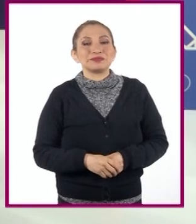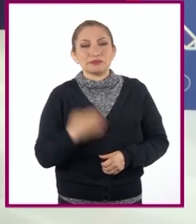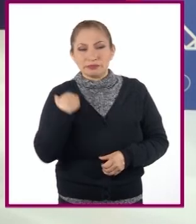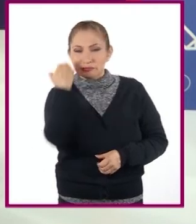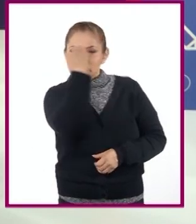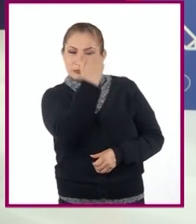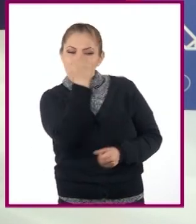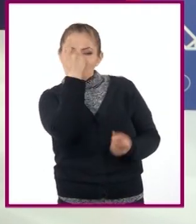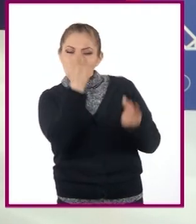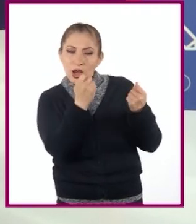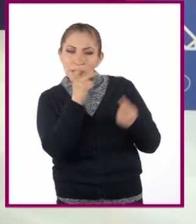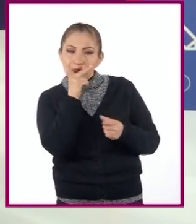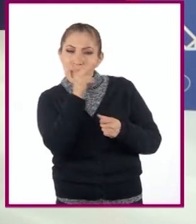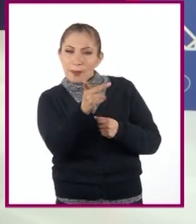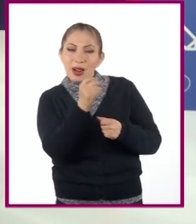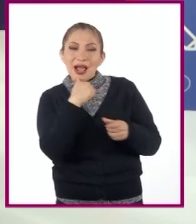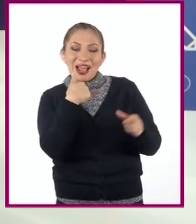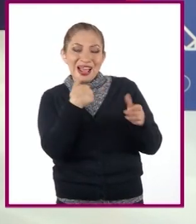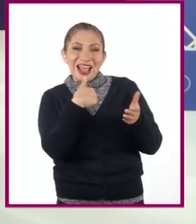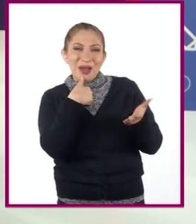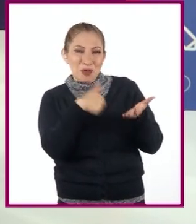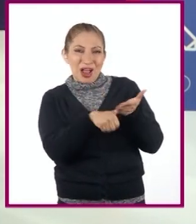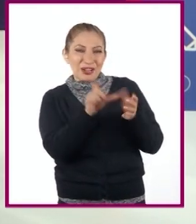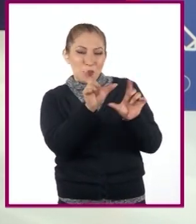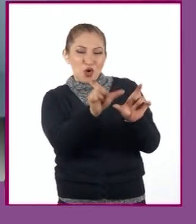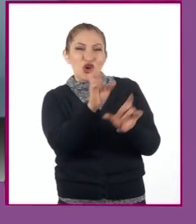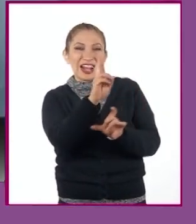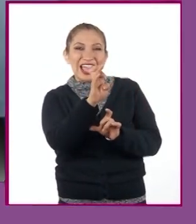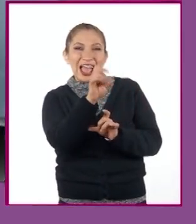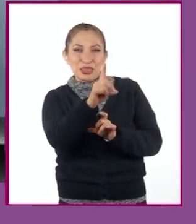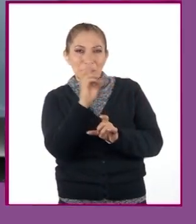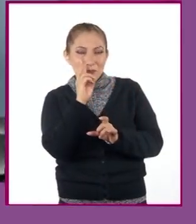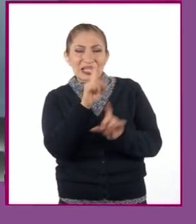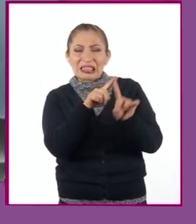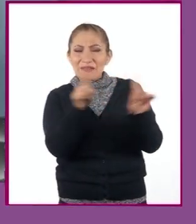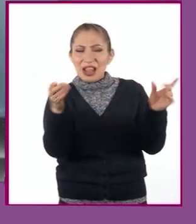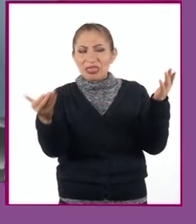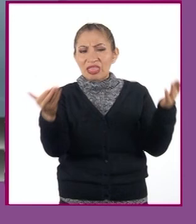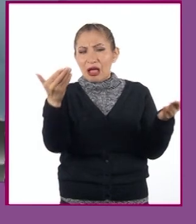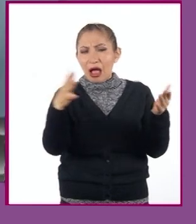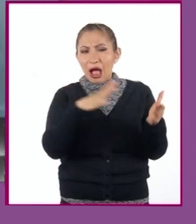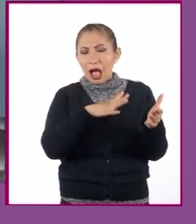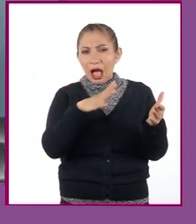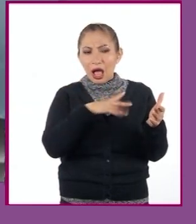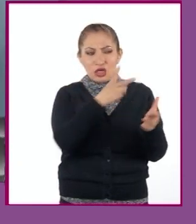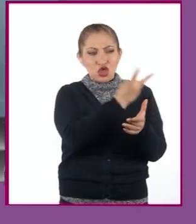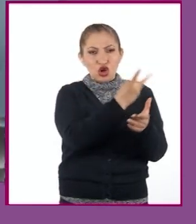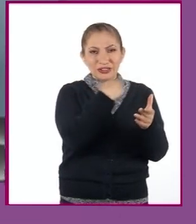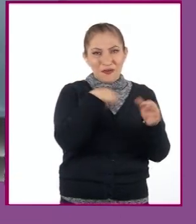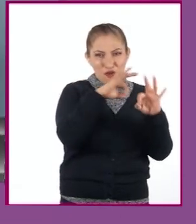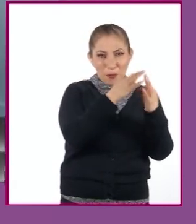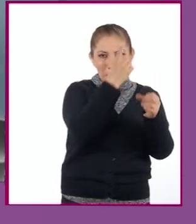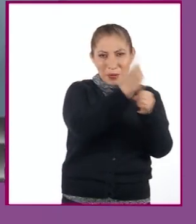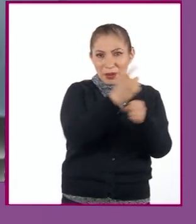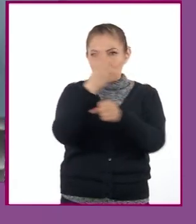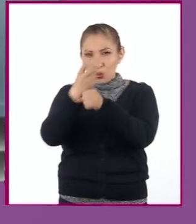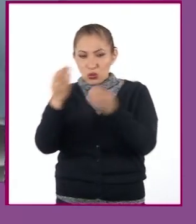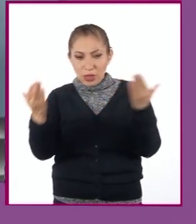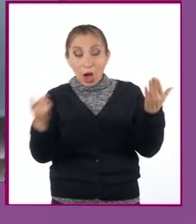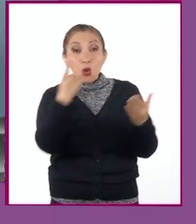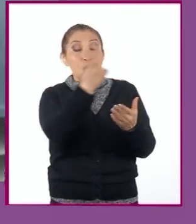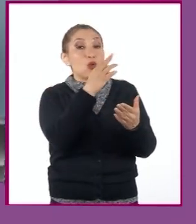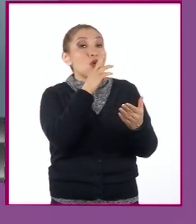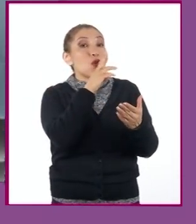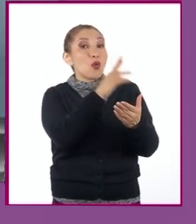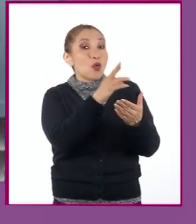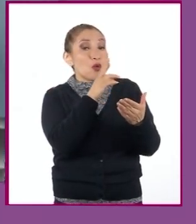Analicemos algunos aspectos de los recados que acabamos de revisar. ¿Qué diferencias se encuentran entre los dos recados? ¿Que un recado